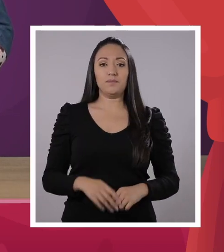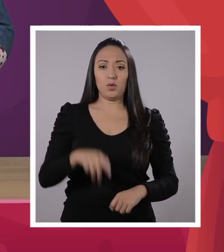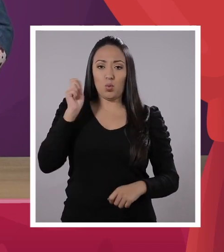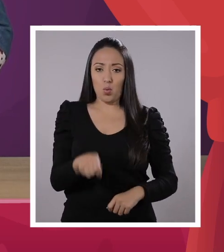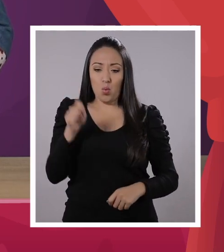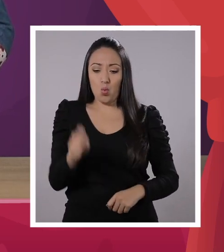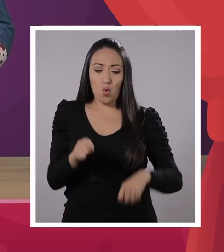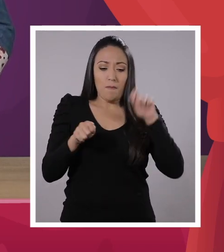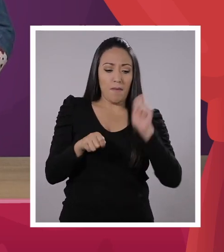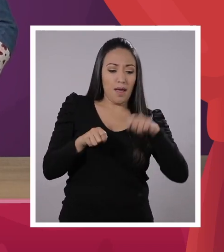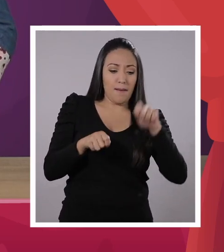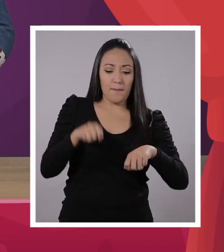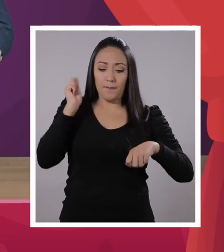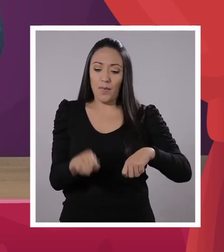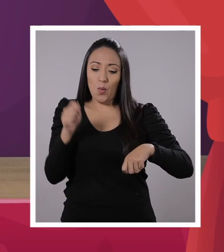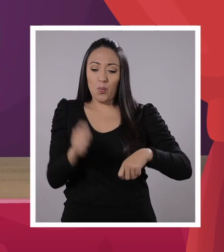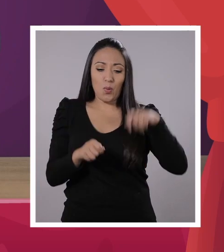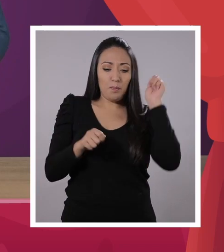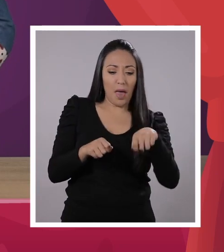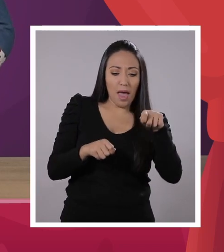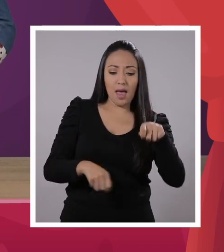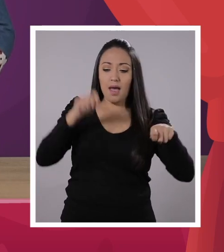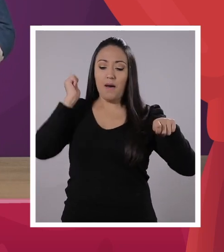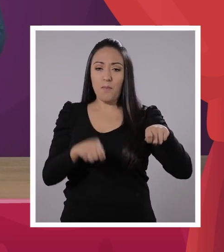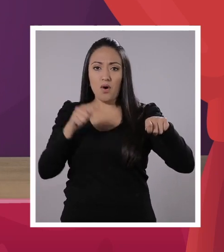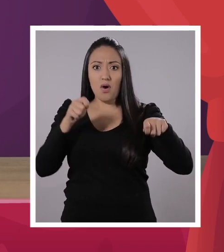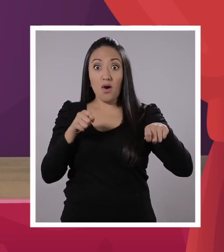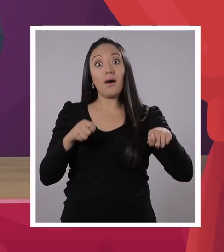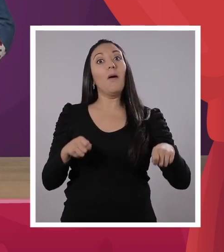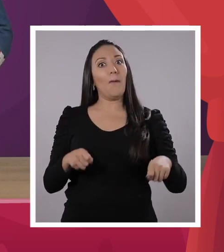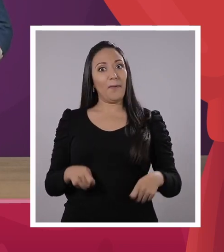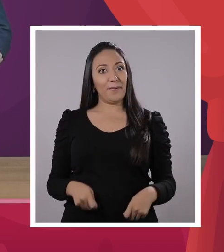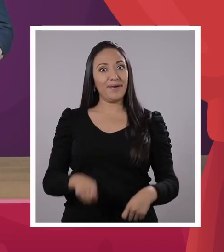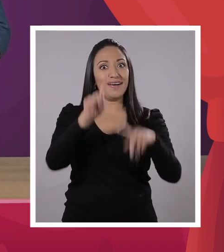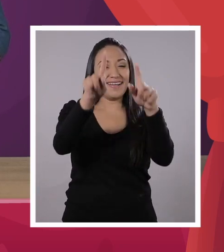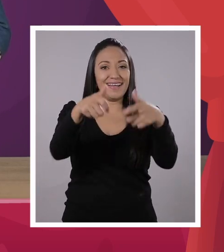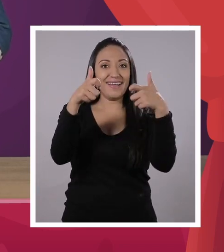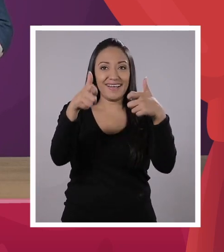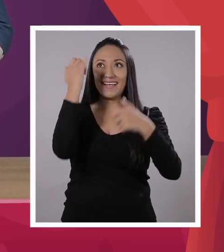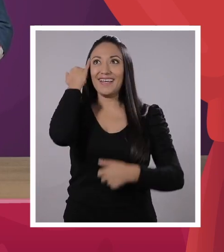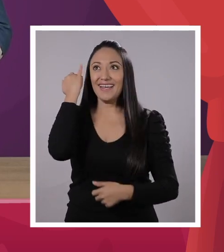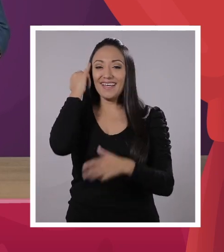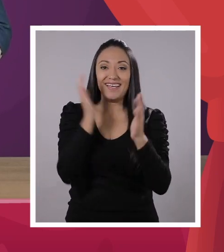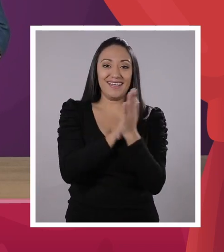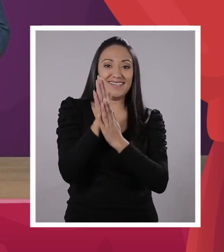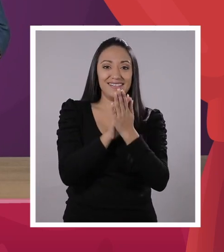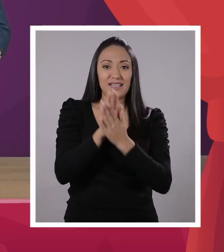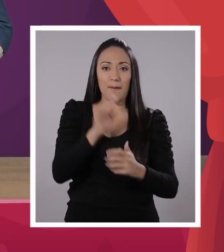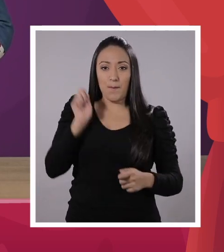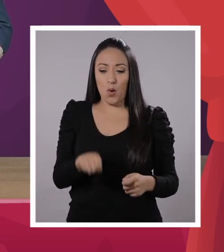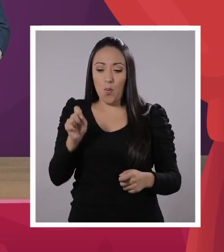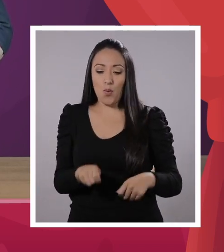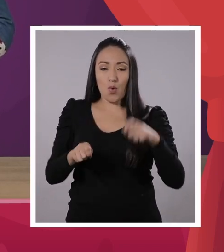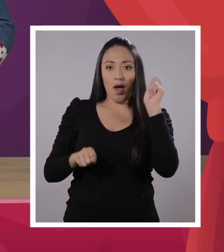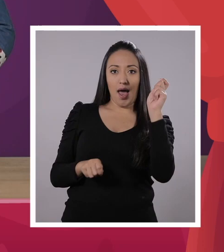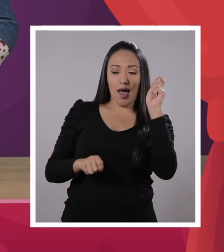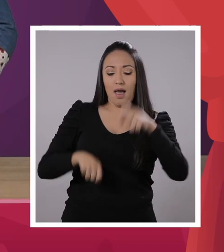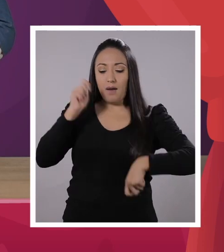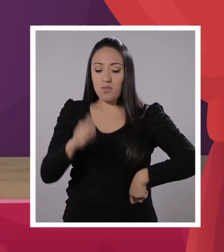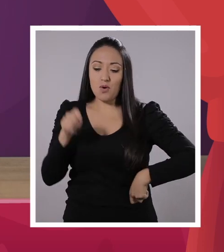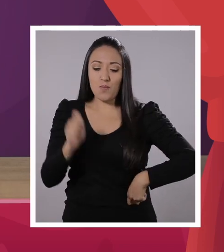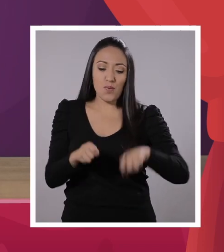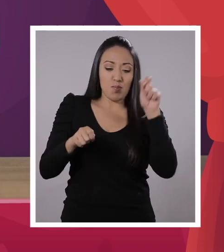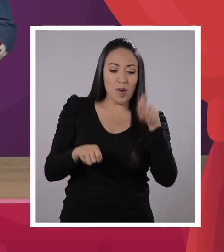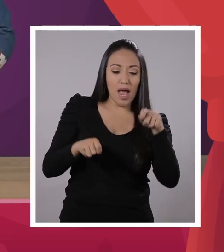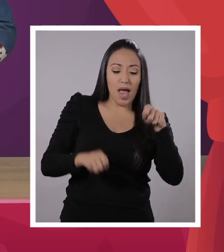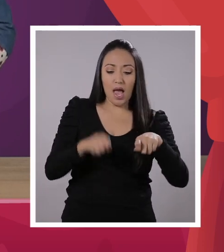sé! A ver, es... ¡Pum, pum, ta! ¡Pum, pum, ta! ¡Pum! ¡Ah! ¡Ay, ya voy a inventarme alguna canción! ¡Pum,